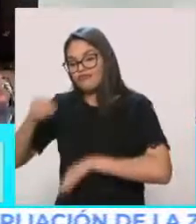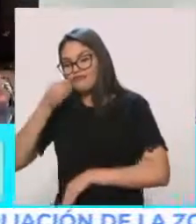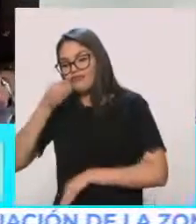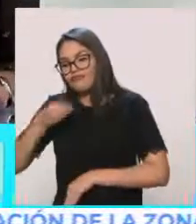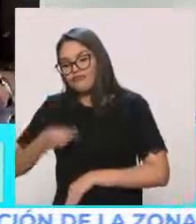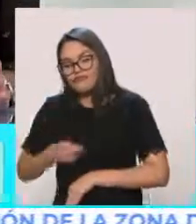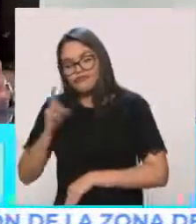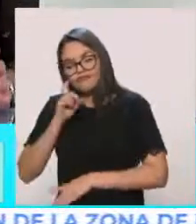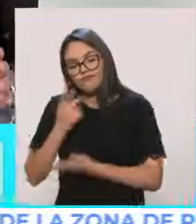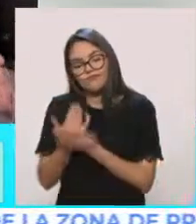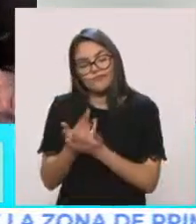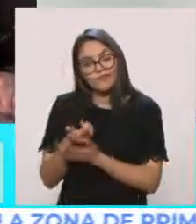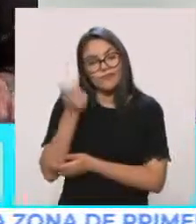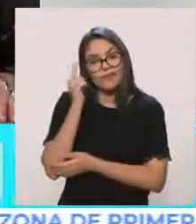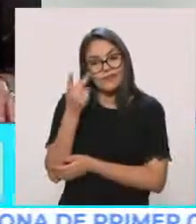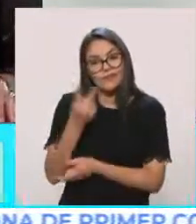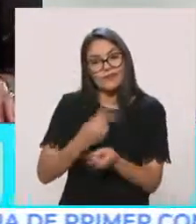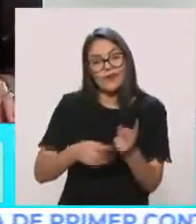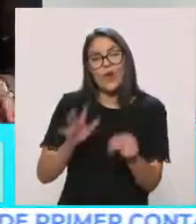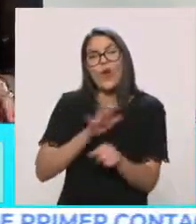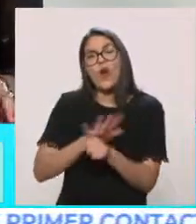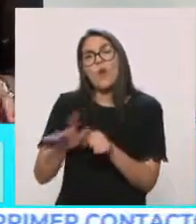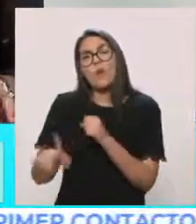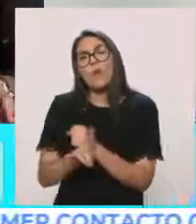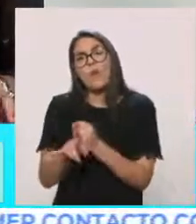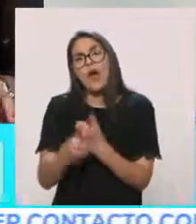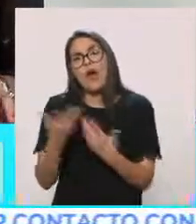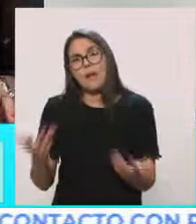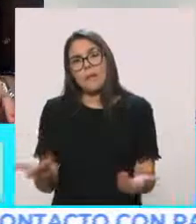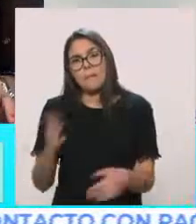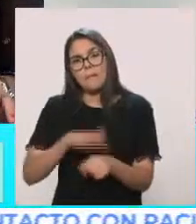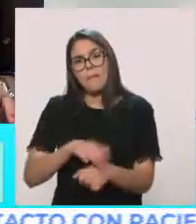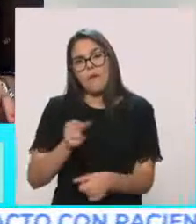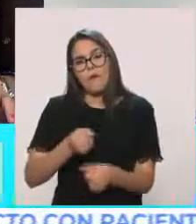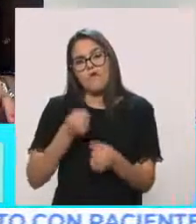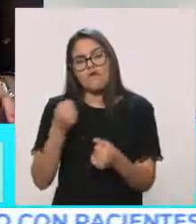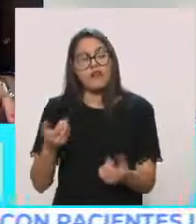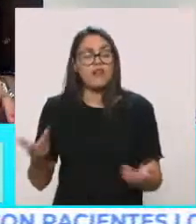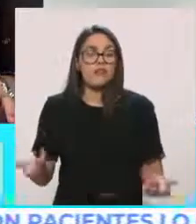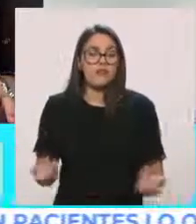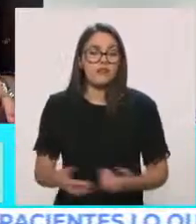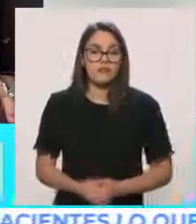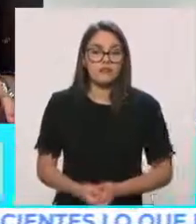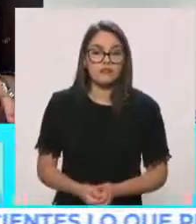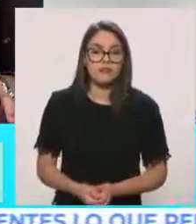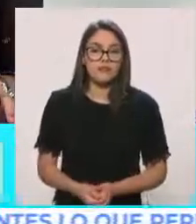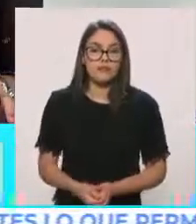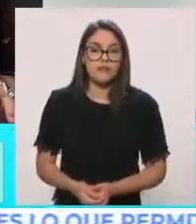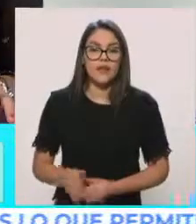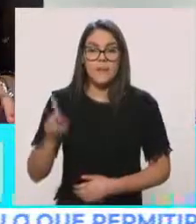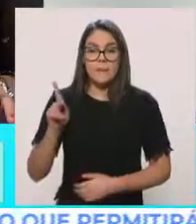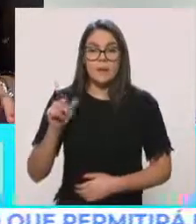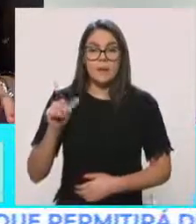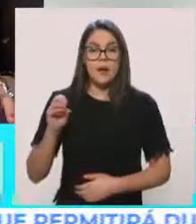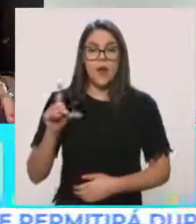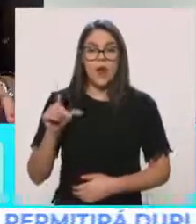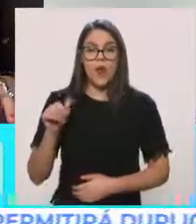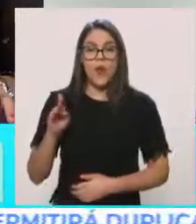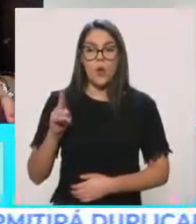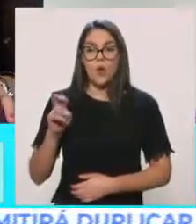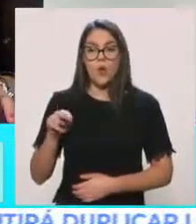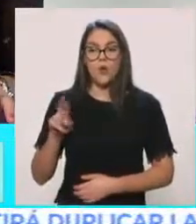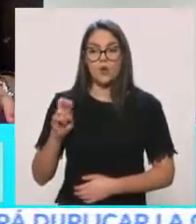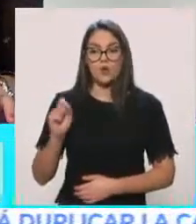riesgos que en salud implica. Pues mira, este albergue que es Paola Buenrostro,